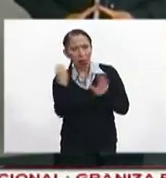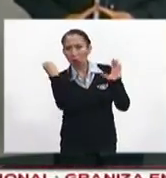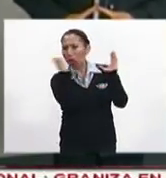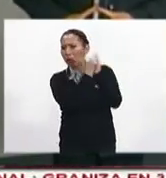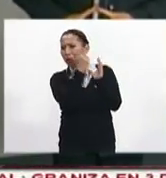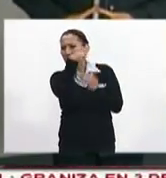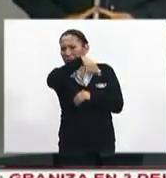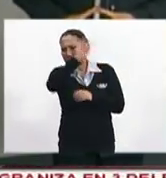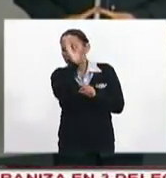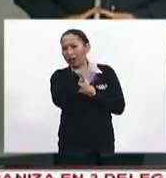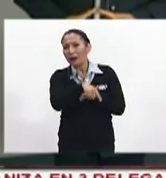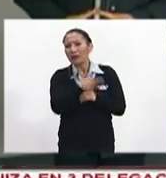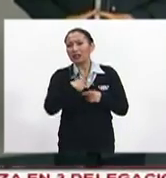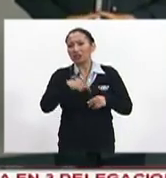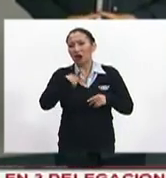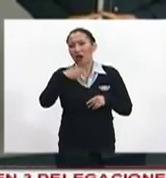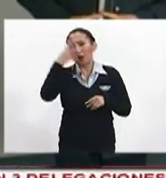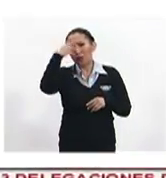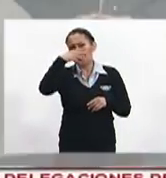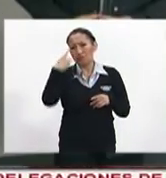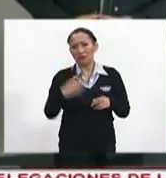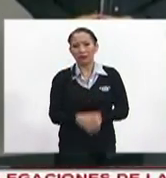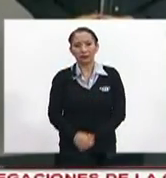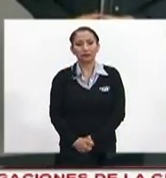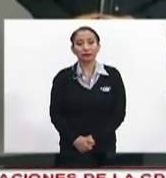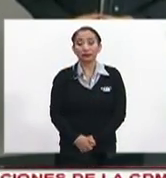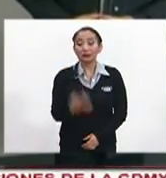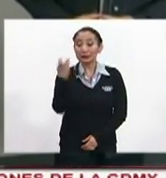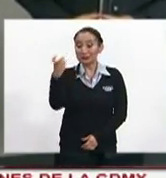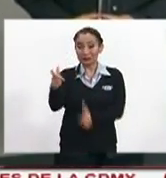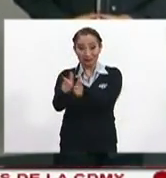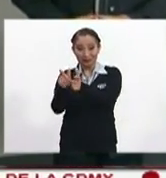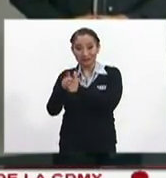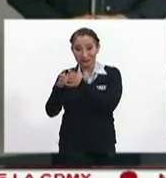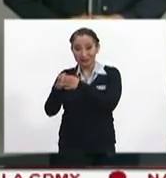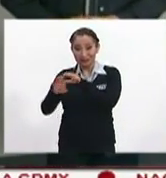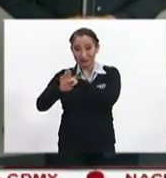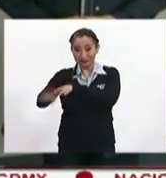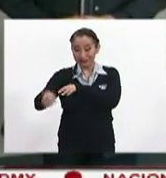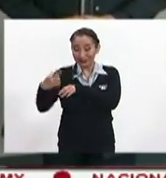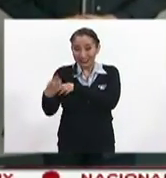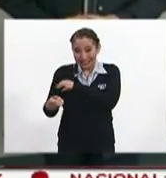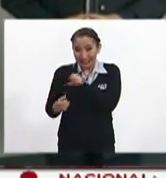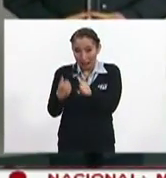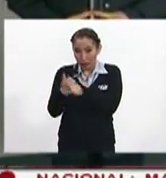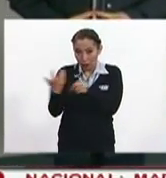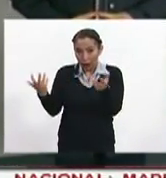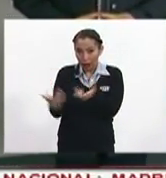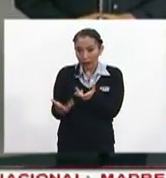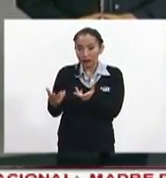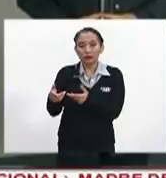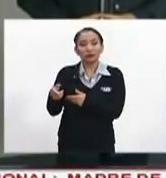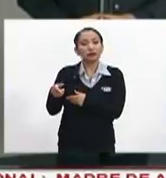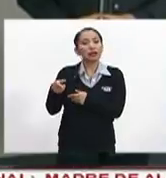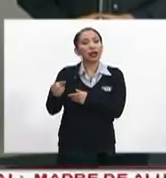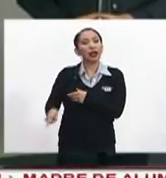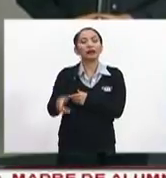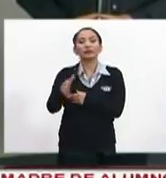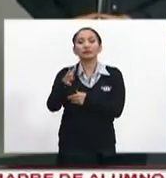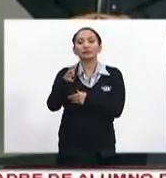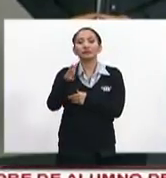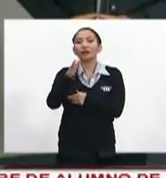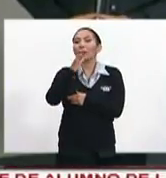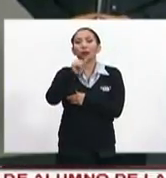caso a un tuit emanado de donde fuera. Esa caravana de migrantes de este año no hubiera